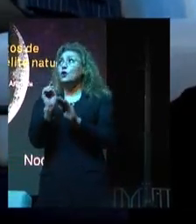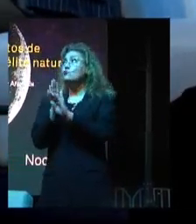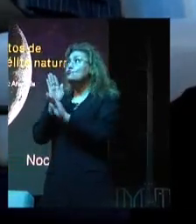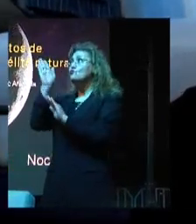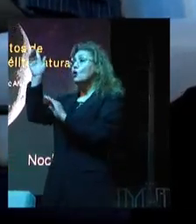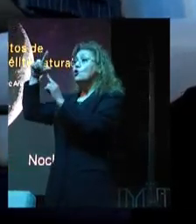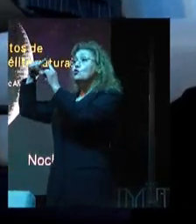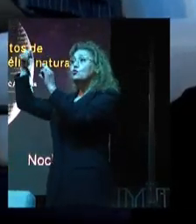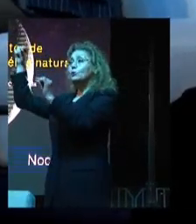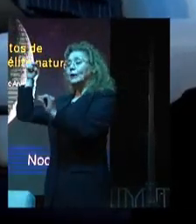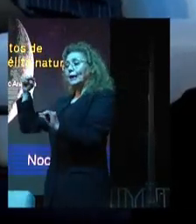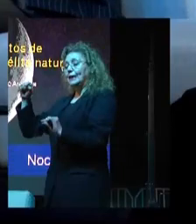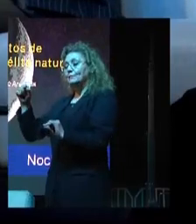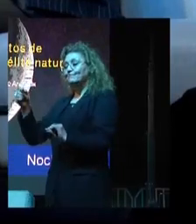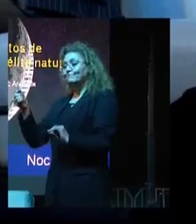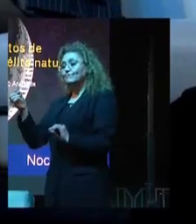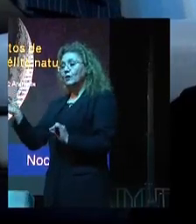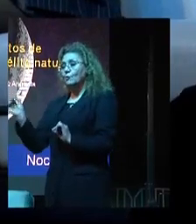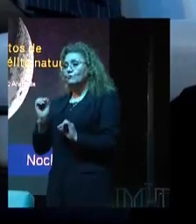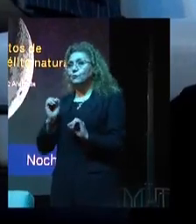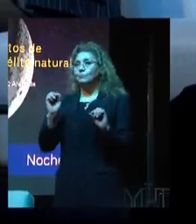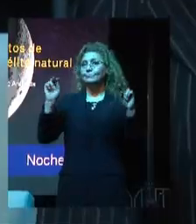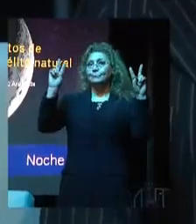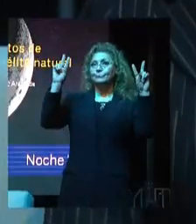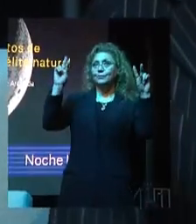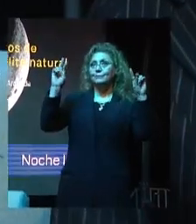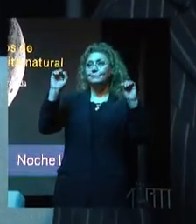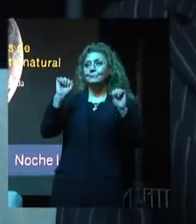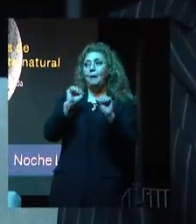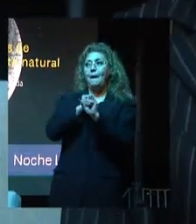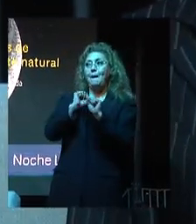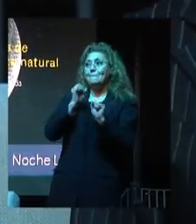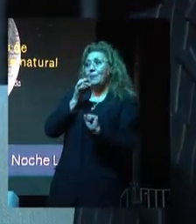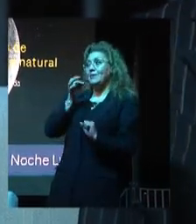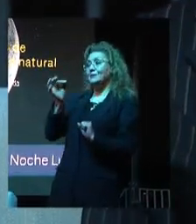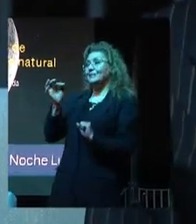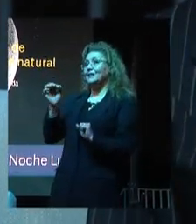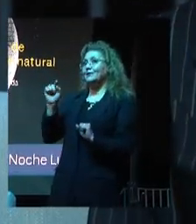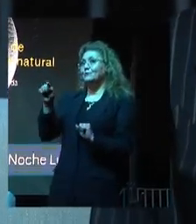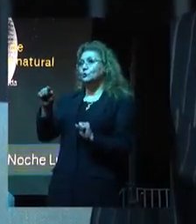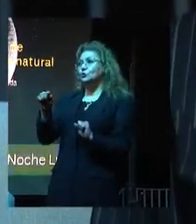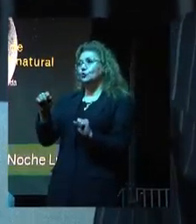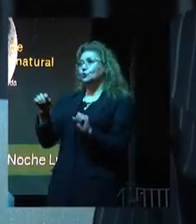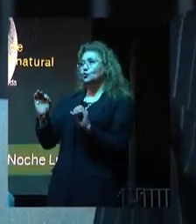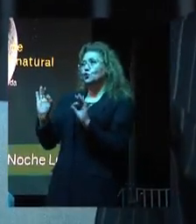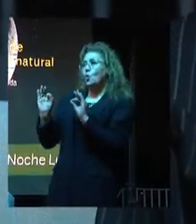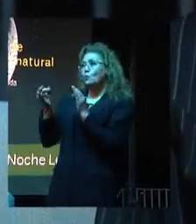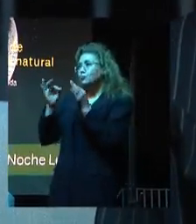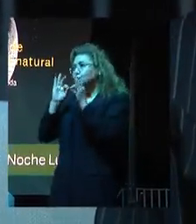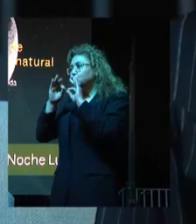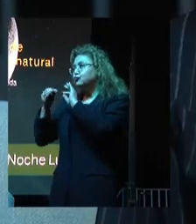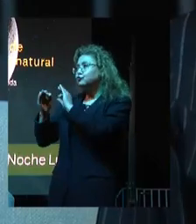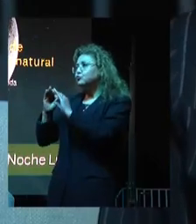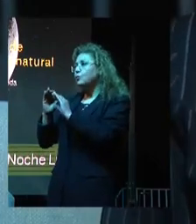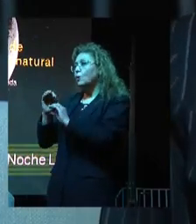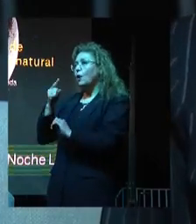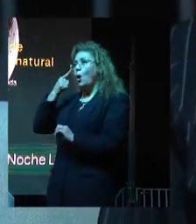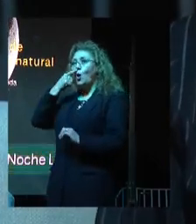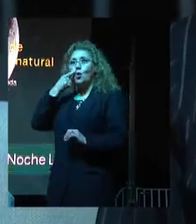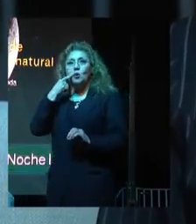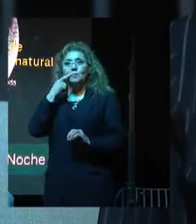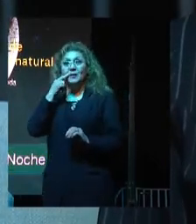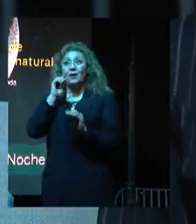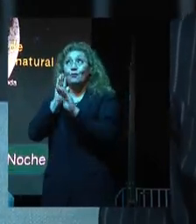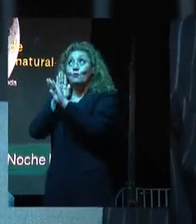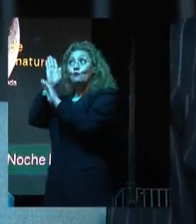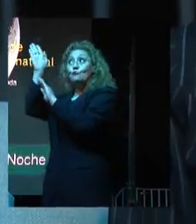Luna, y acá quiero traer el innombrable, la clásica conspiración de que el hombre jamás fue a la Luna.